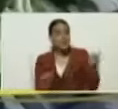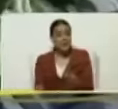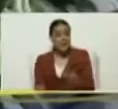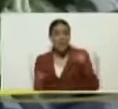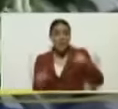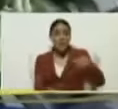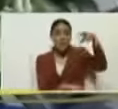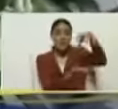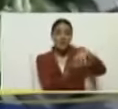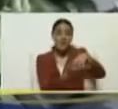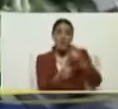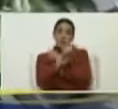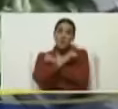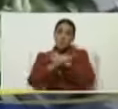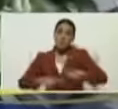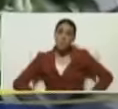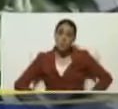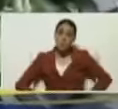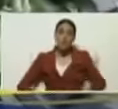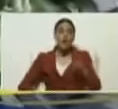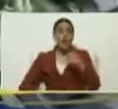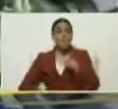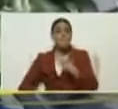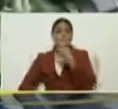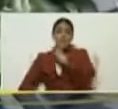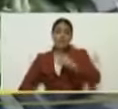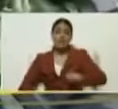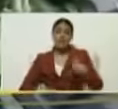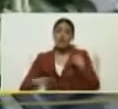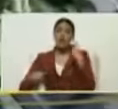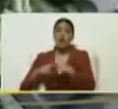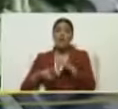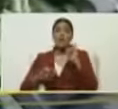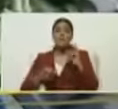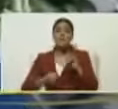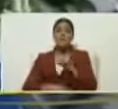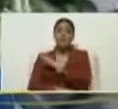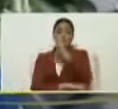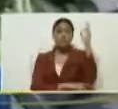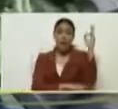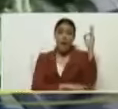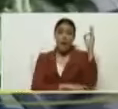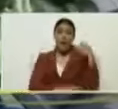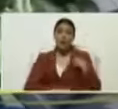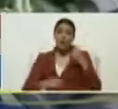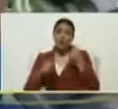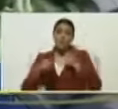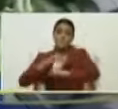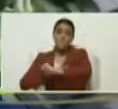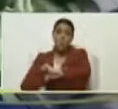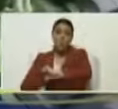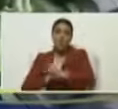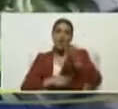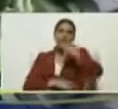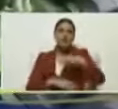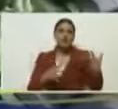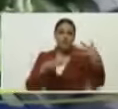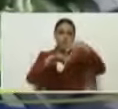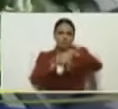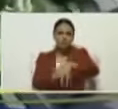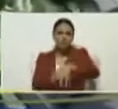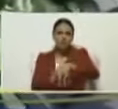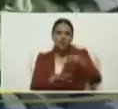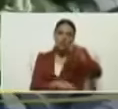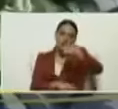portugués. Presidente, yo nací en Acarigua, me crié en el Estado Lara. Y somos un mezcladito, presidente, por eso la comuna del Maizal está entre